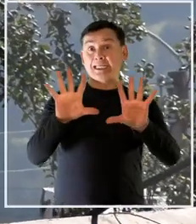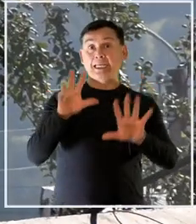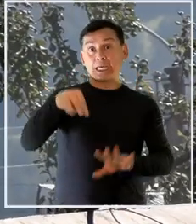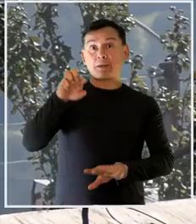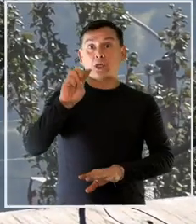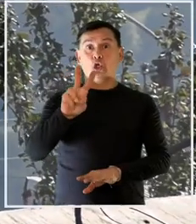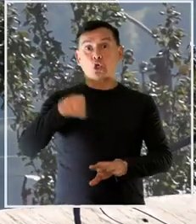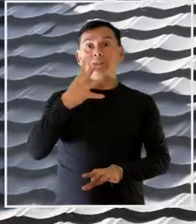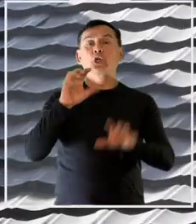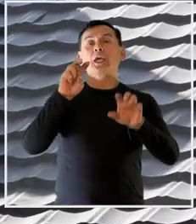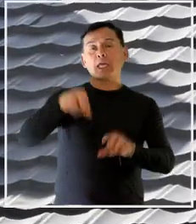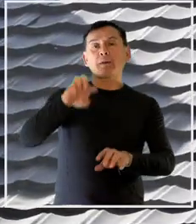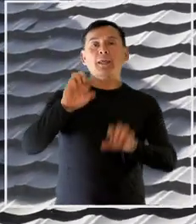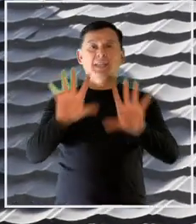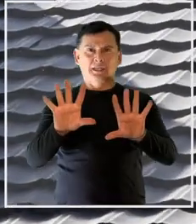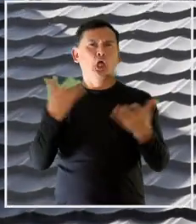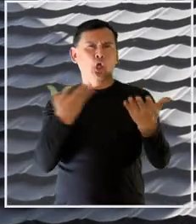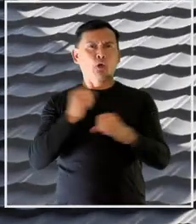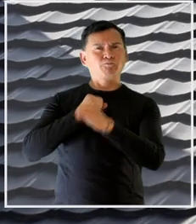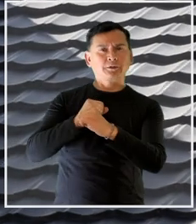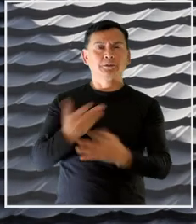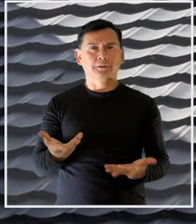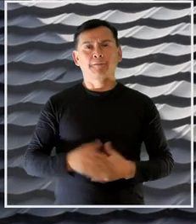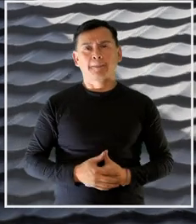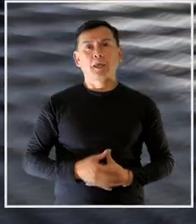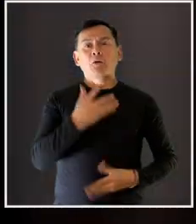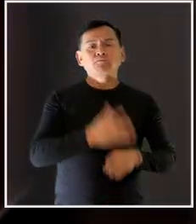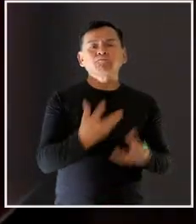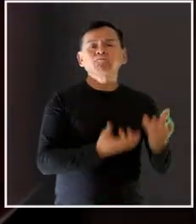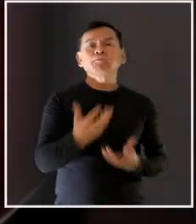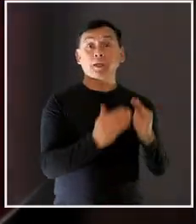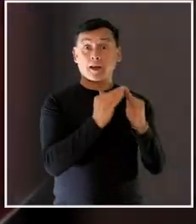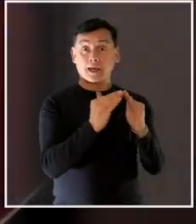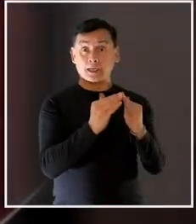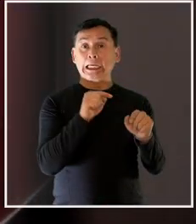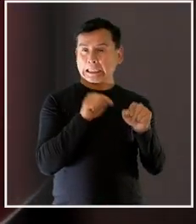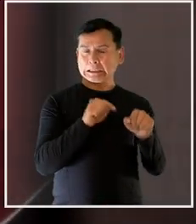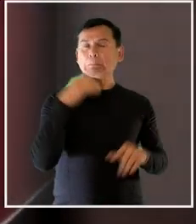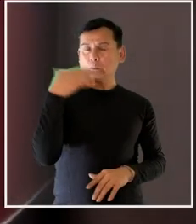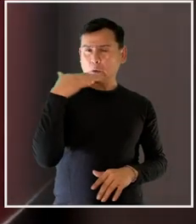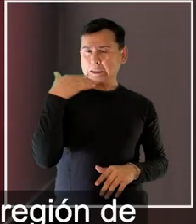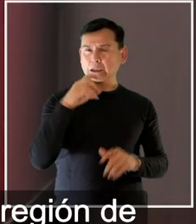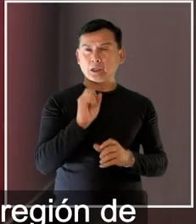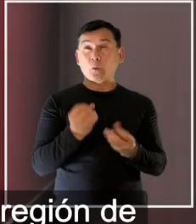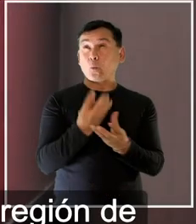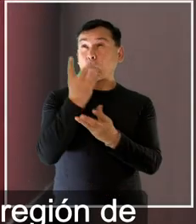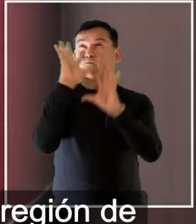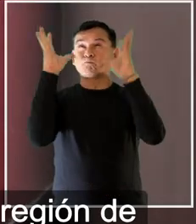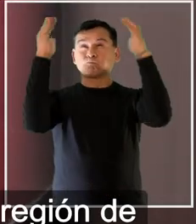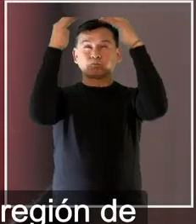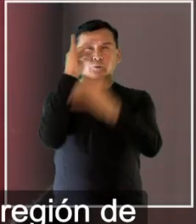material particulado 2,5 y 10, MP 2,5 y MP 10. ¿Y cómo se combate? La combustión residencial de leña es la fuente